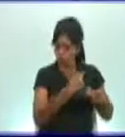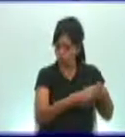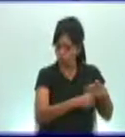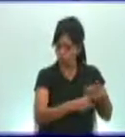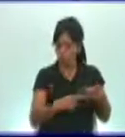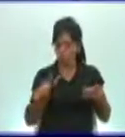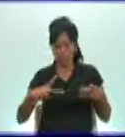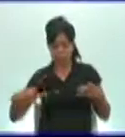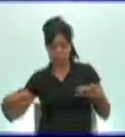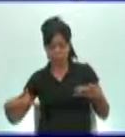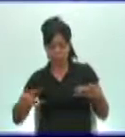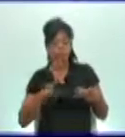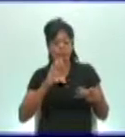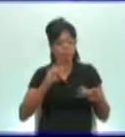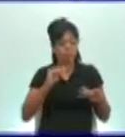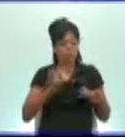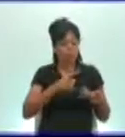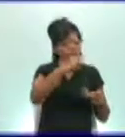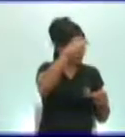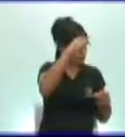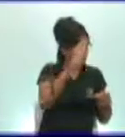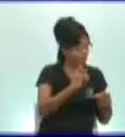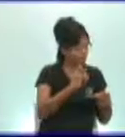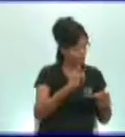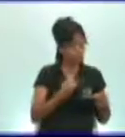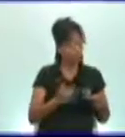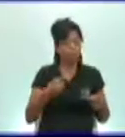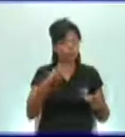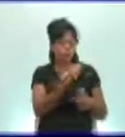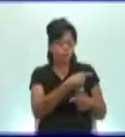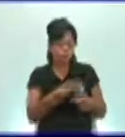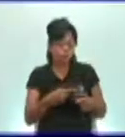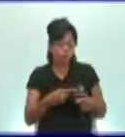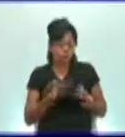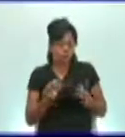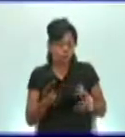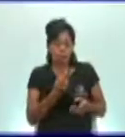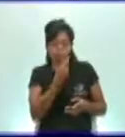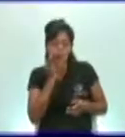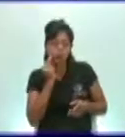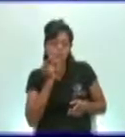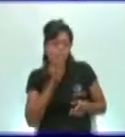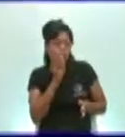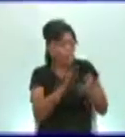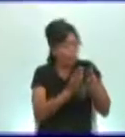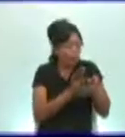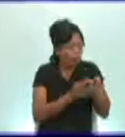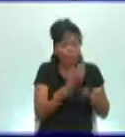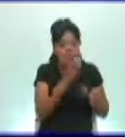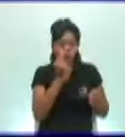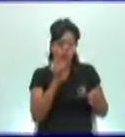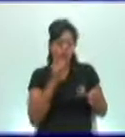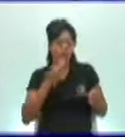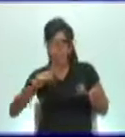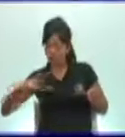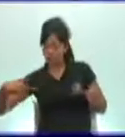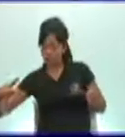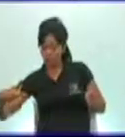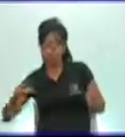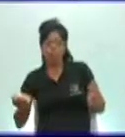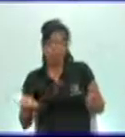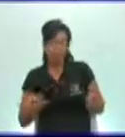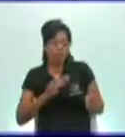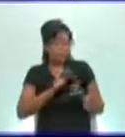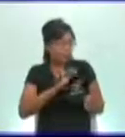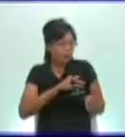enunciativa afirmativa. El sujeto es José Martí, su núcleo José Martí. El predicado sintió un amor infinito por